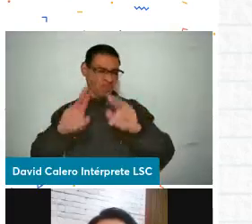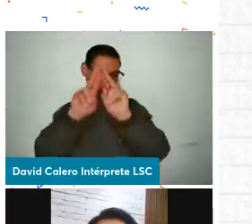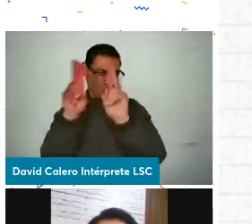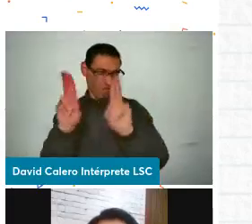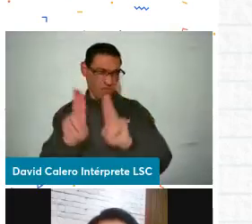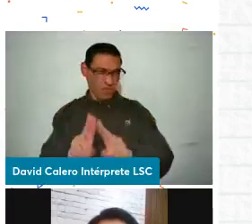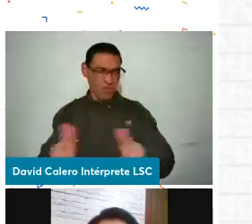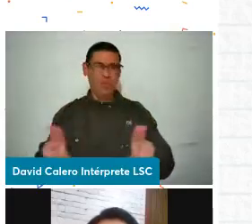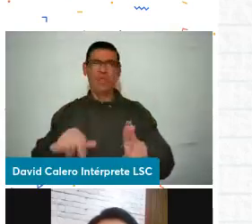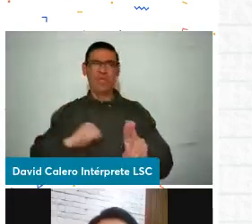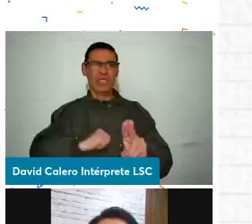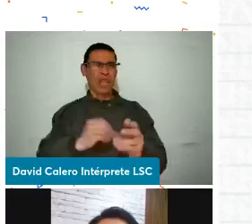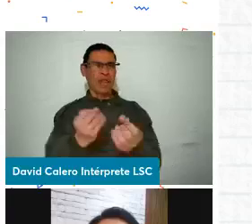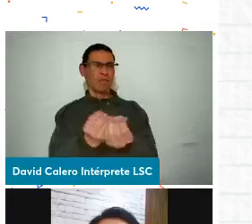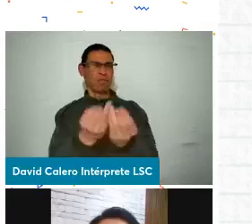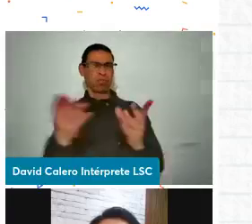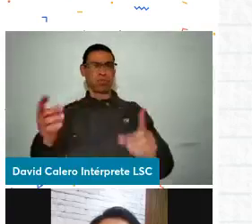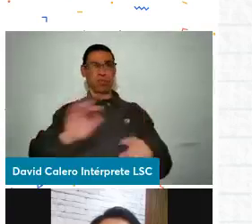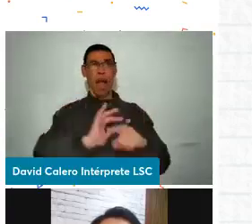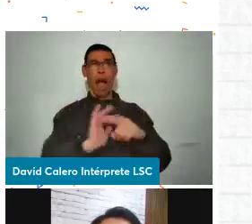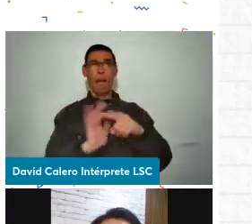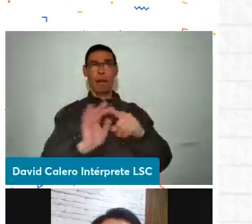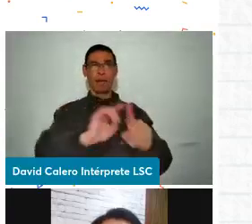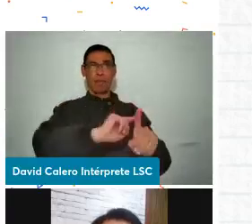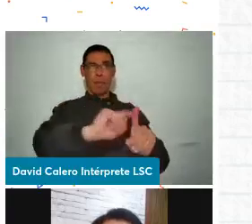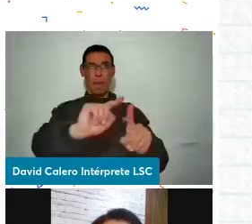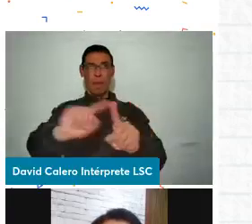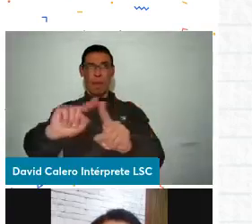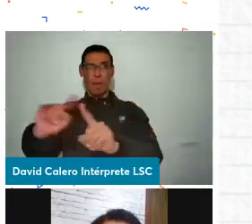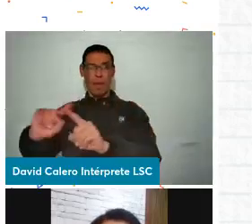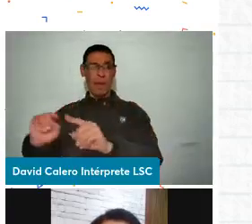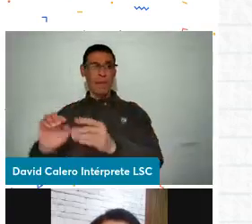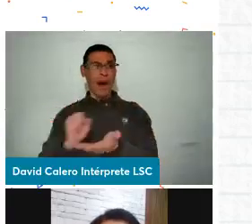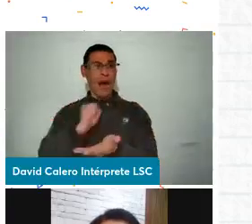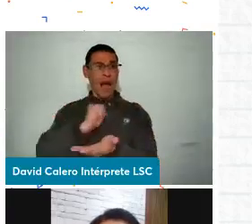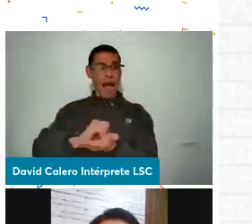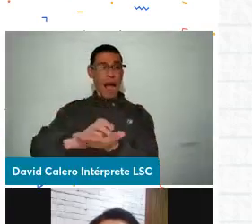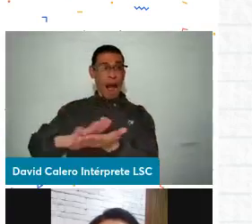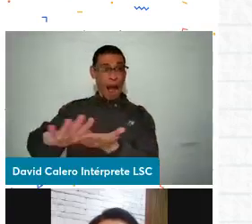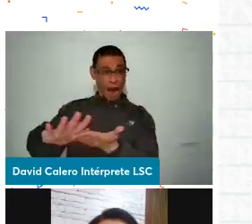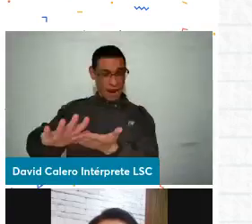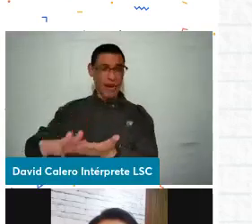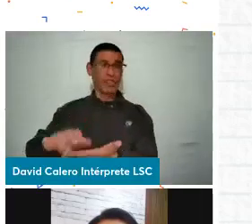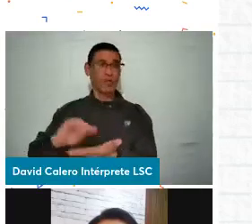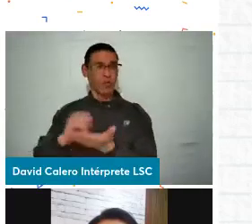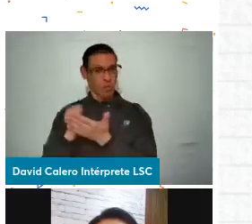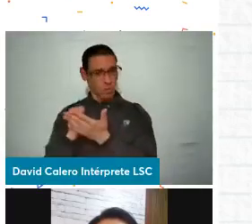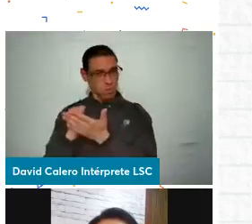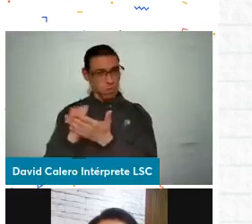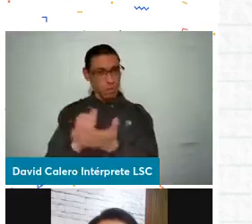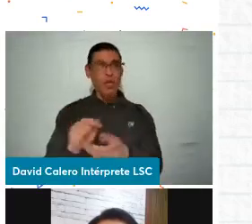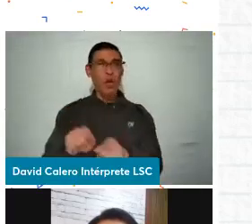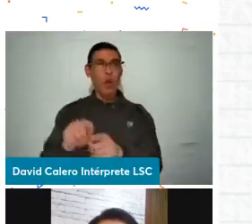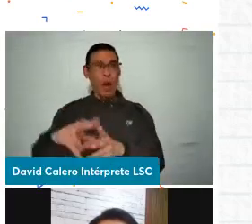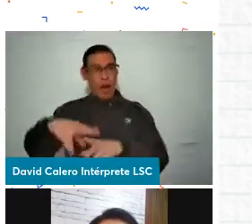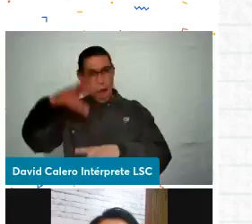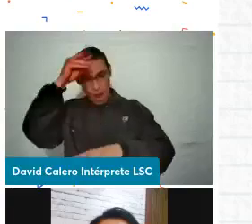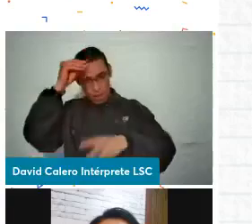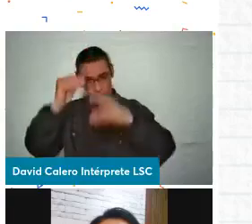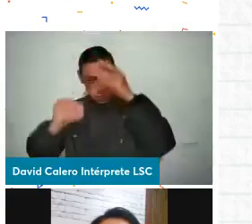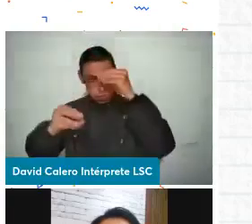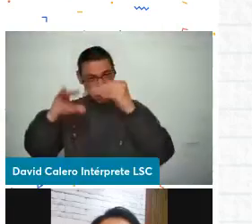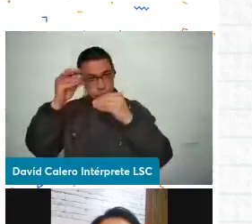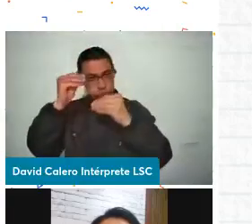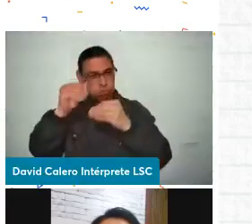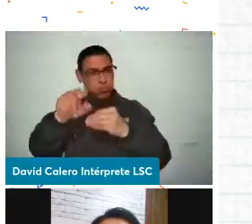muchas aplicaciones gratuitas, las cuales pueden beneficiar el aprendizaje de nuestros estudiantes inclusivos